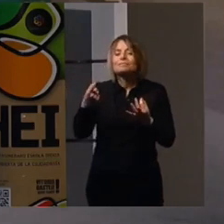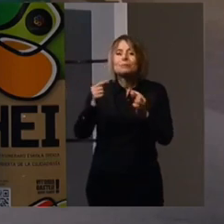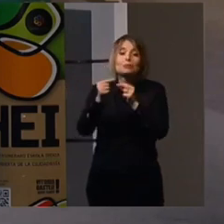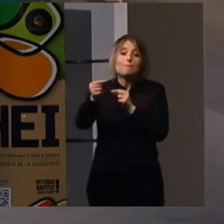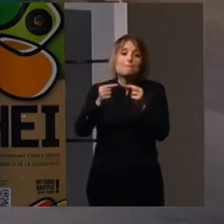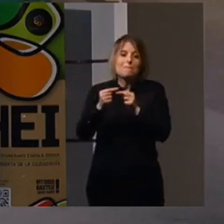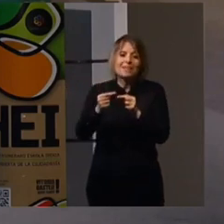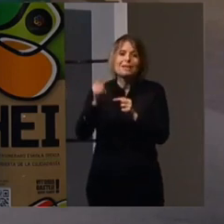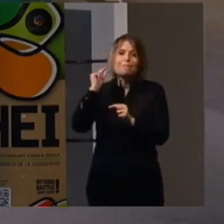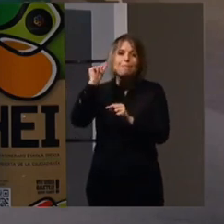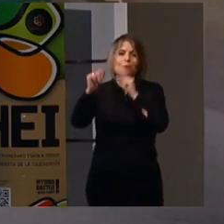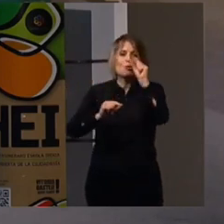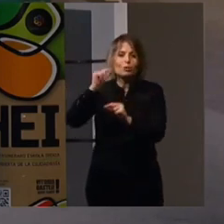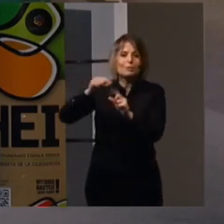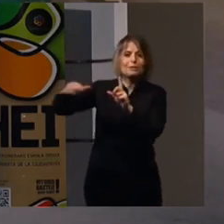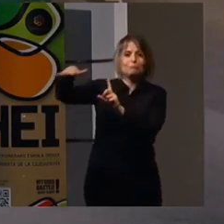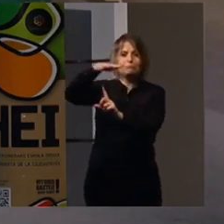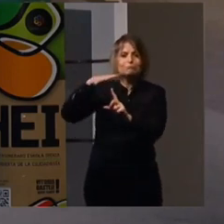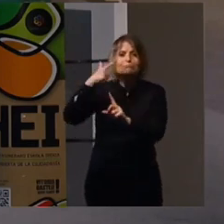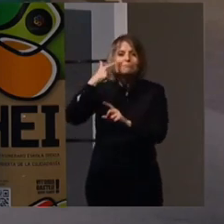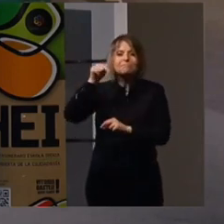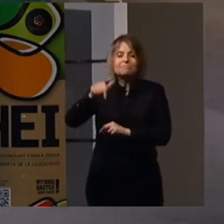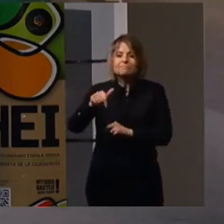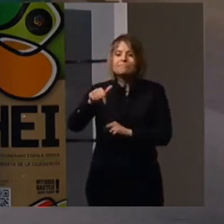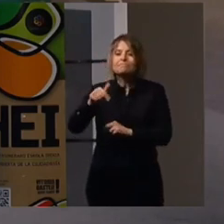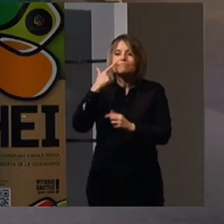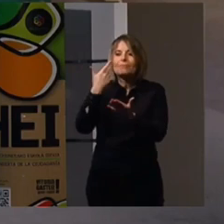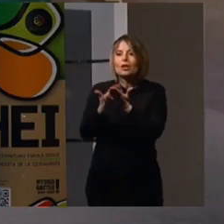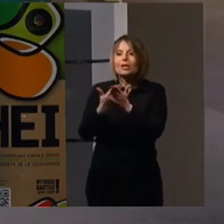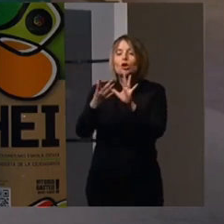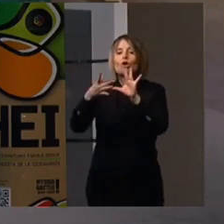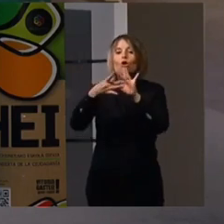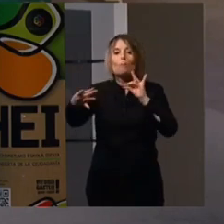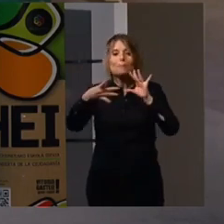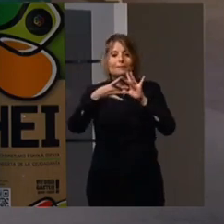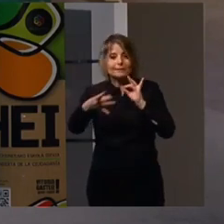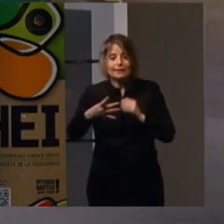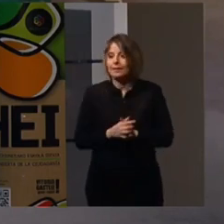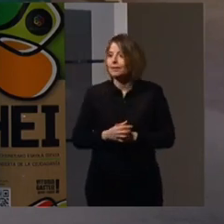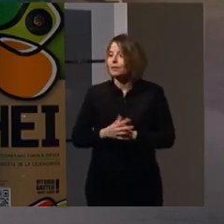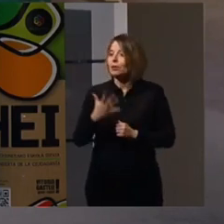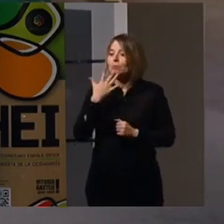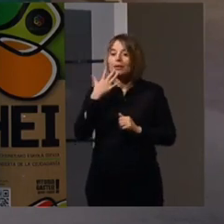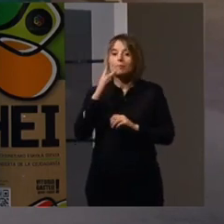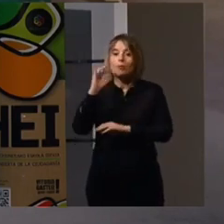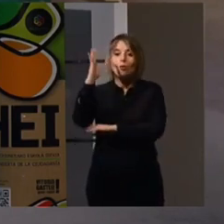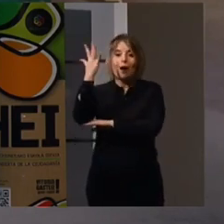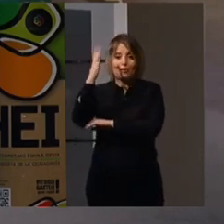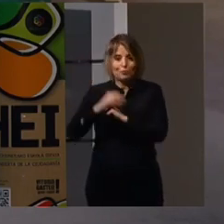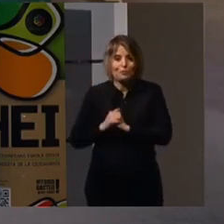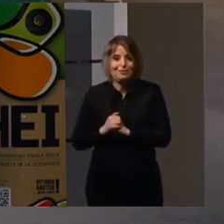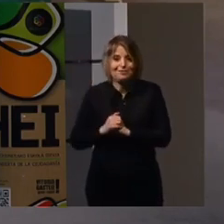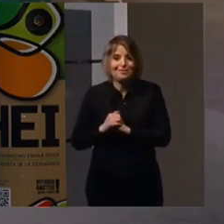impacto medioambiental que ha tenido, que está teniendo este evento, y lo vamos a compensar. Por ejemplo, plantando árboles. Es